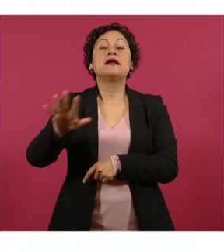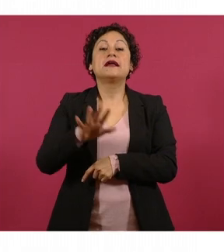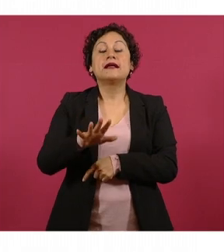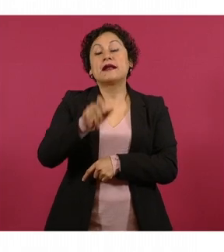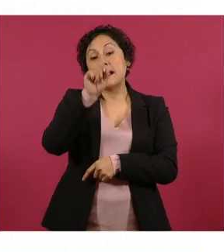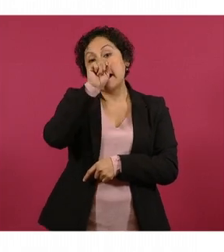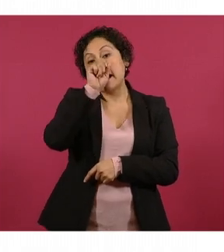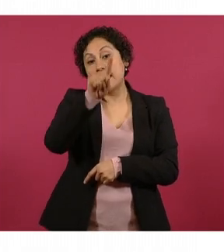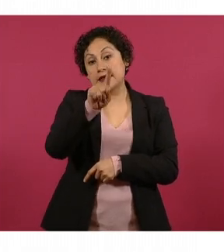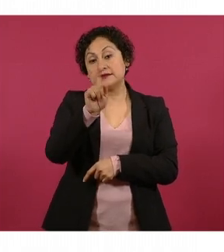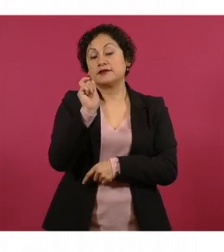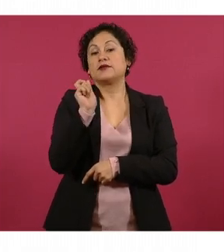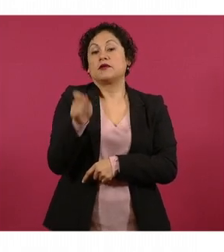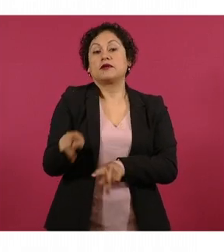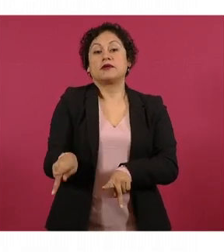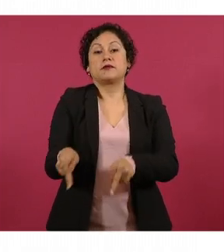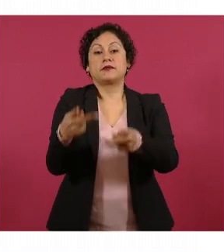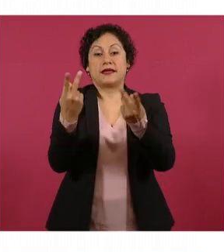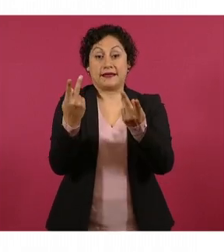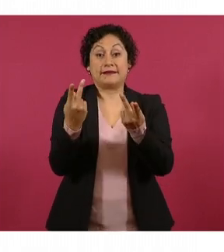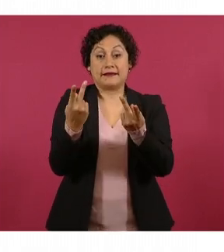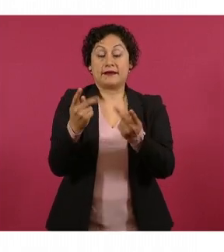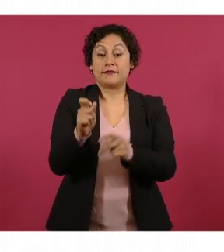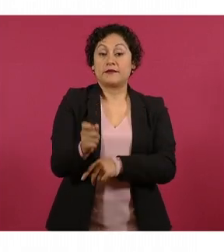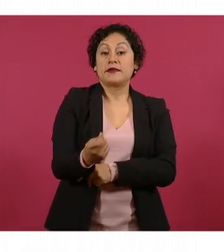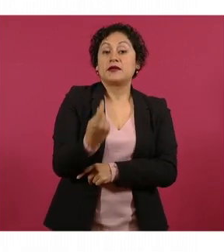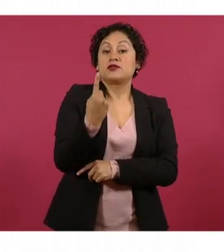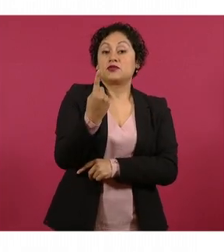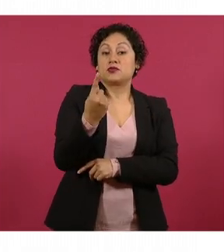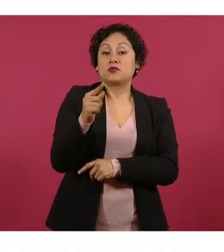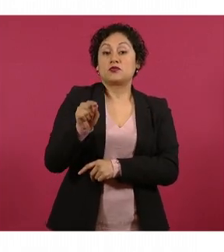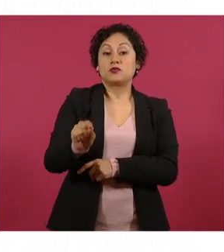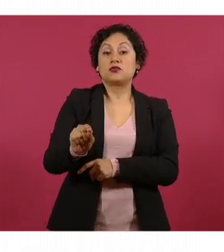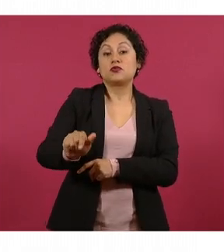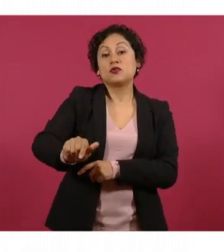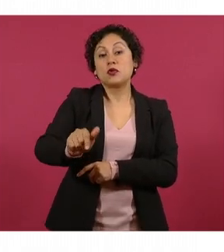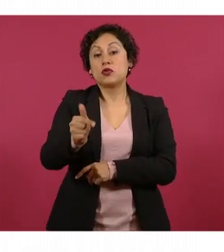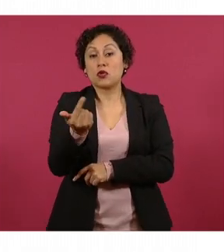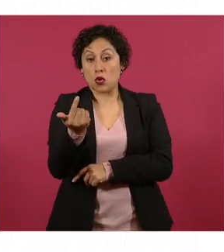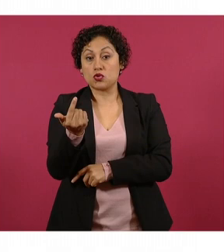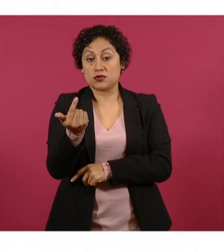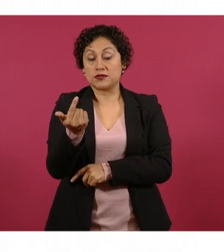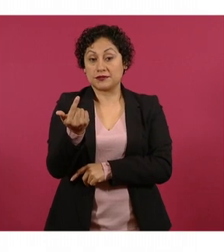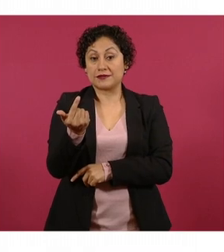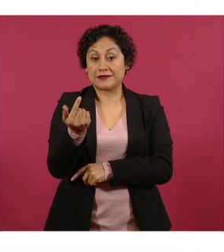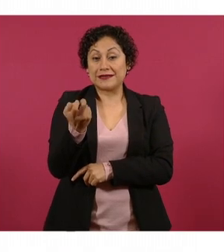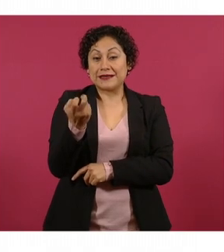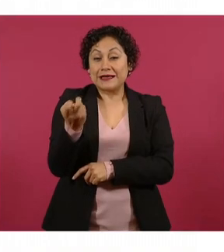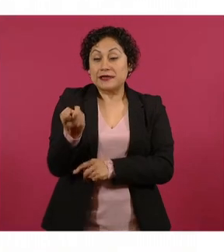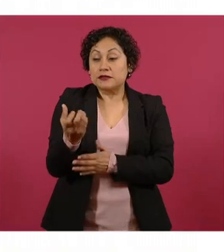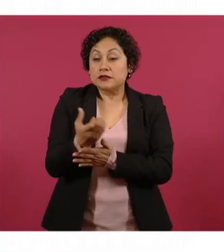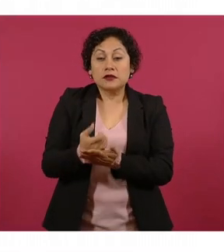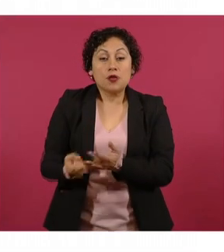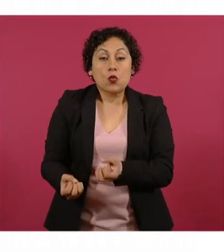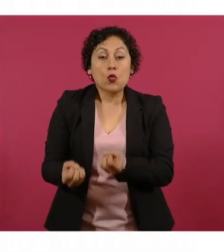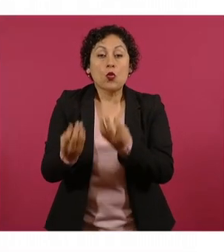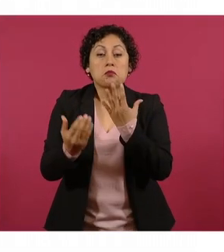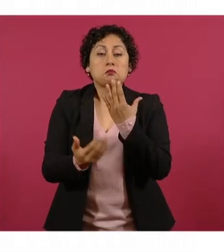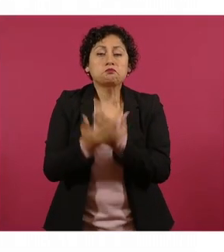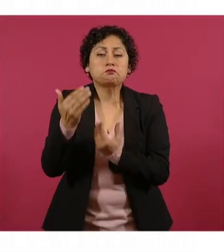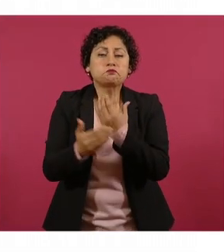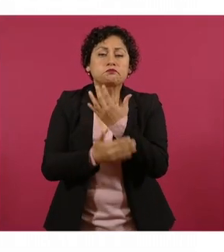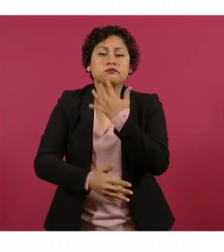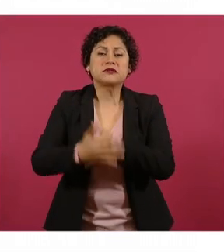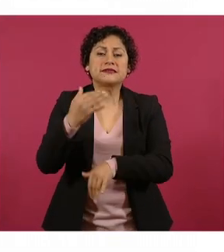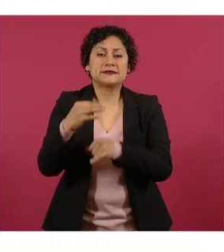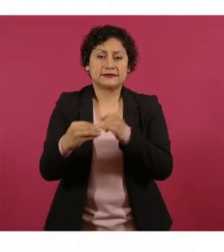en donde dieron el litro en solamente 21 pesos con 12 centavos, con únicamente 15 centavos de ganancia. También